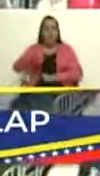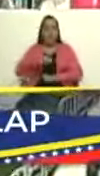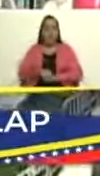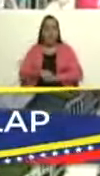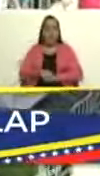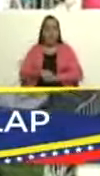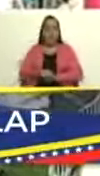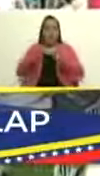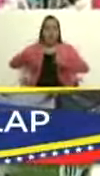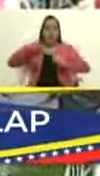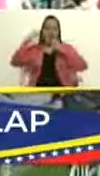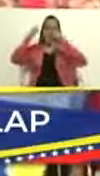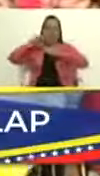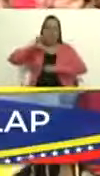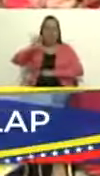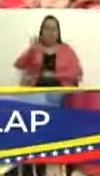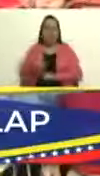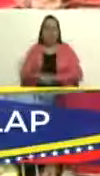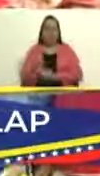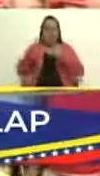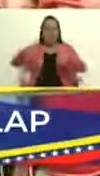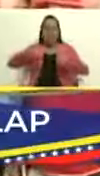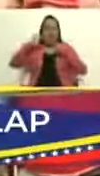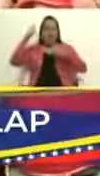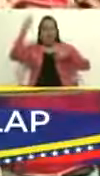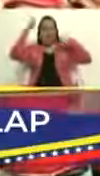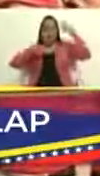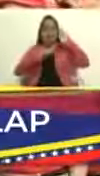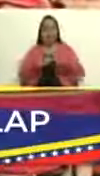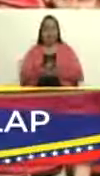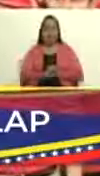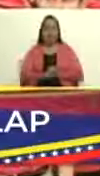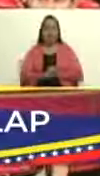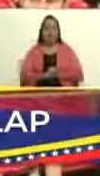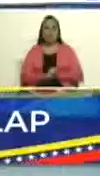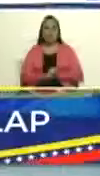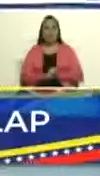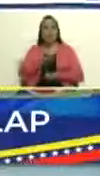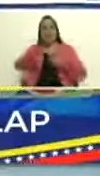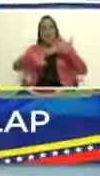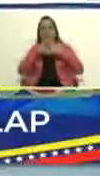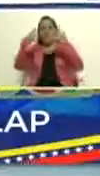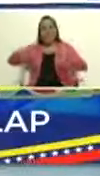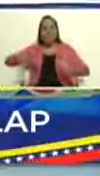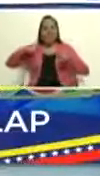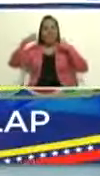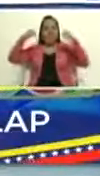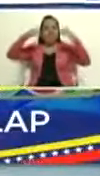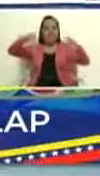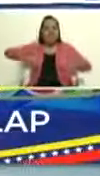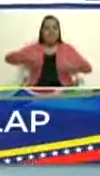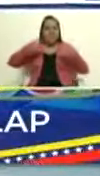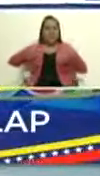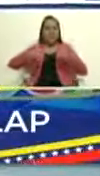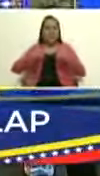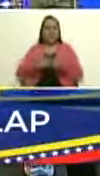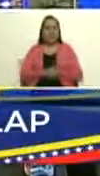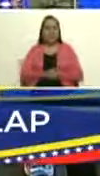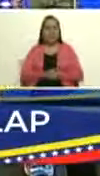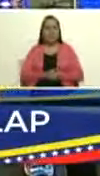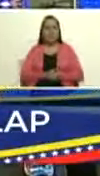la patria! ¡Que viva Chávez! ¡Hasta la victoria siempre!